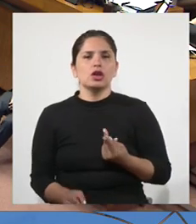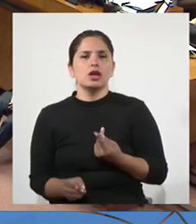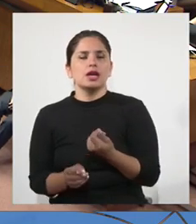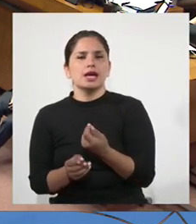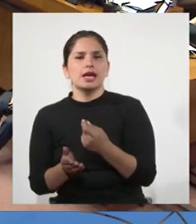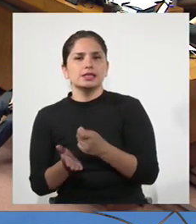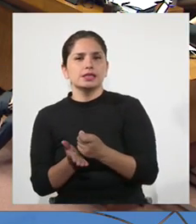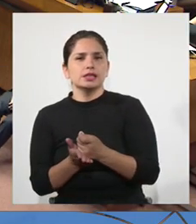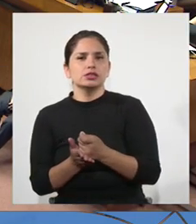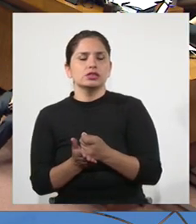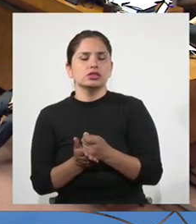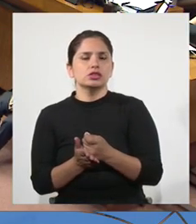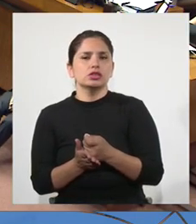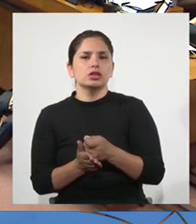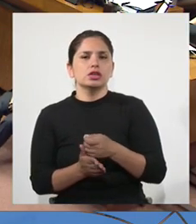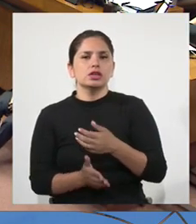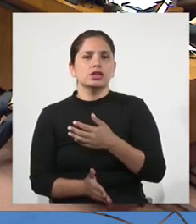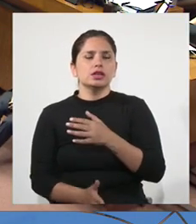362.